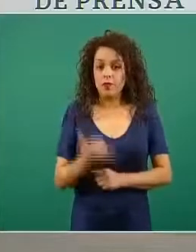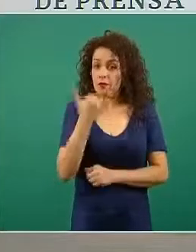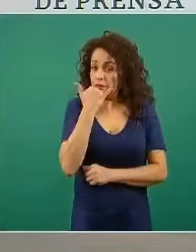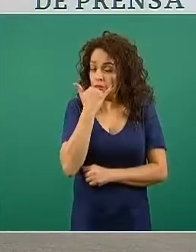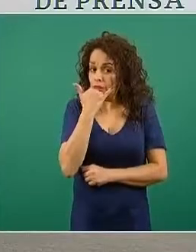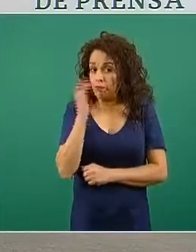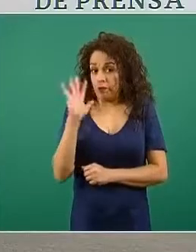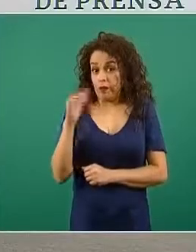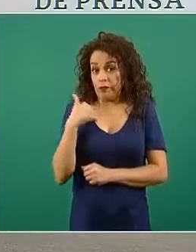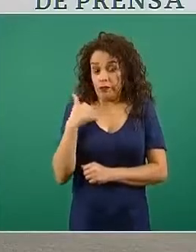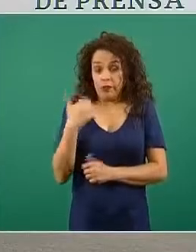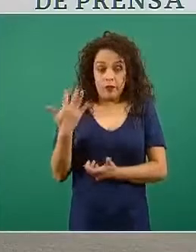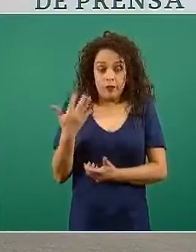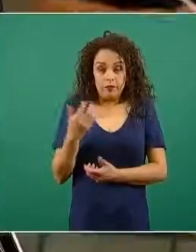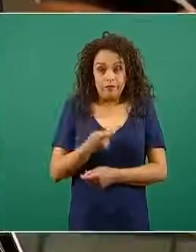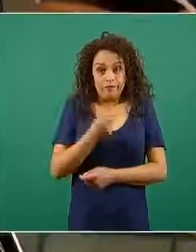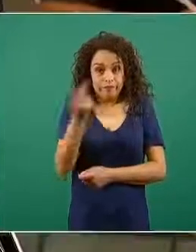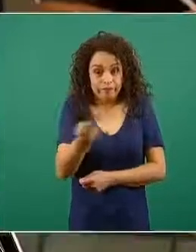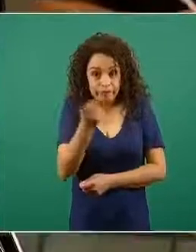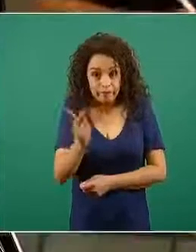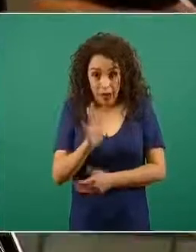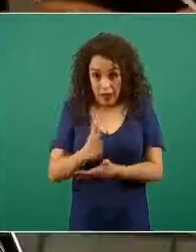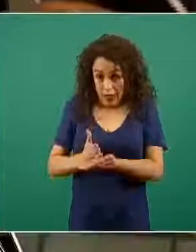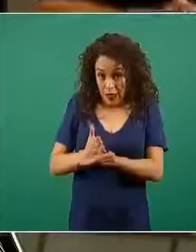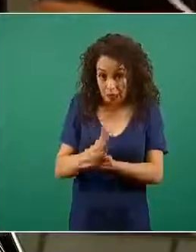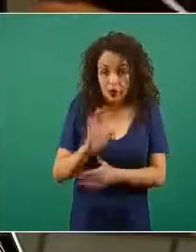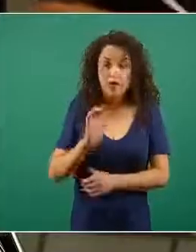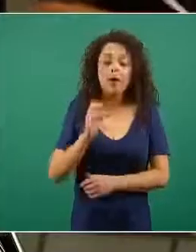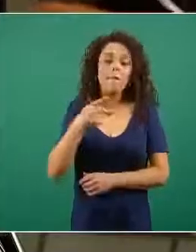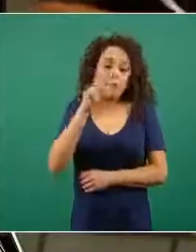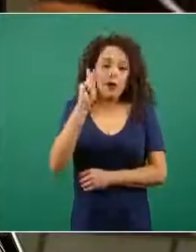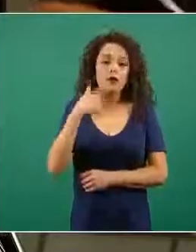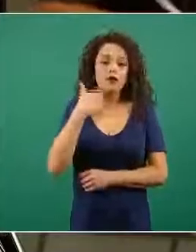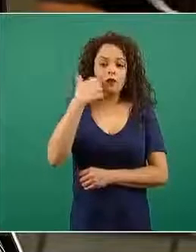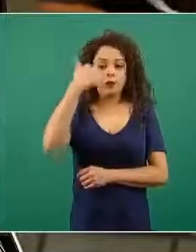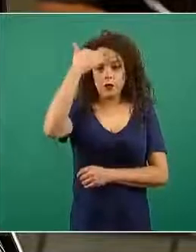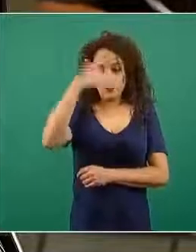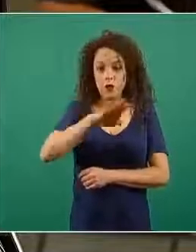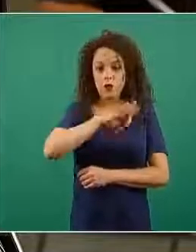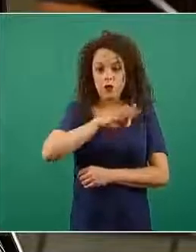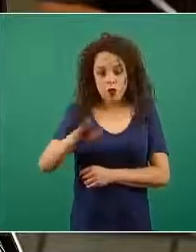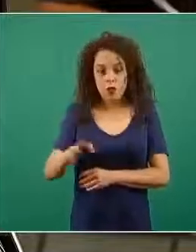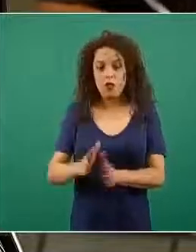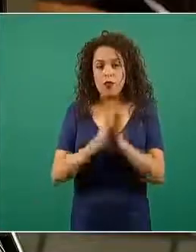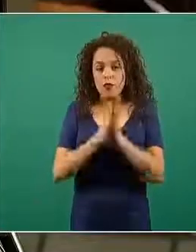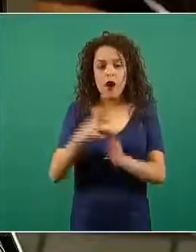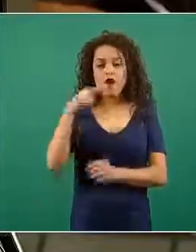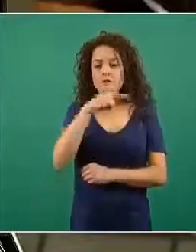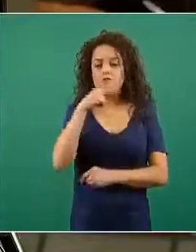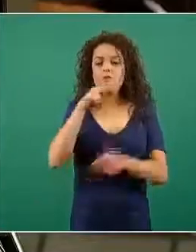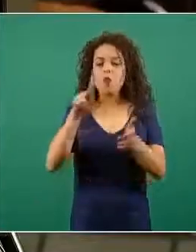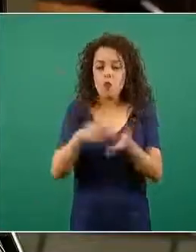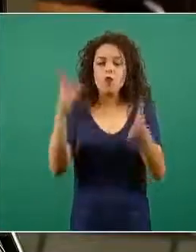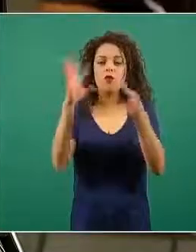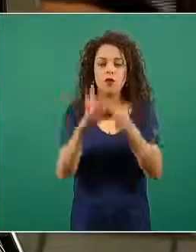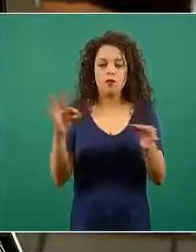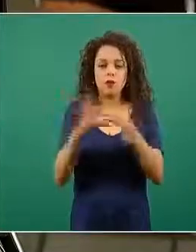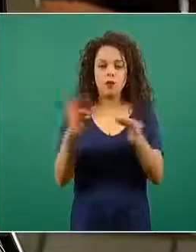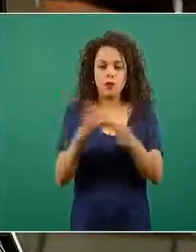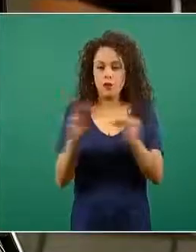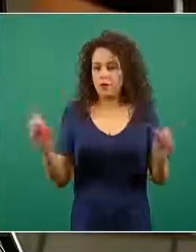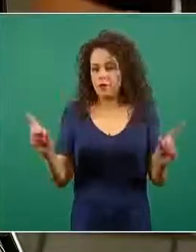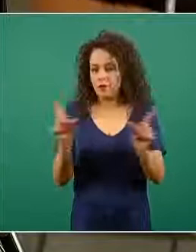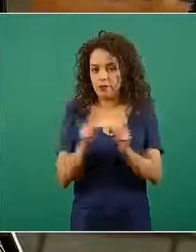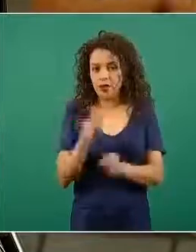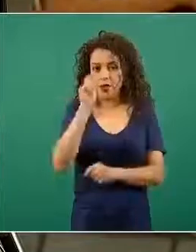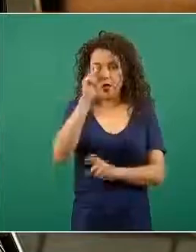pero me parece que es muy bueno si nos pudiera ayudar a recordarnos rápidamente cuál sería el